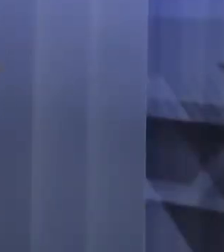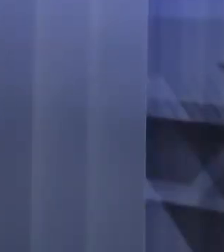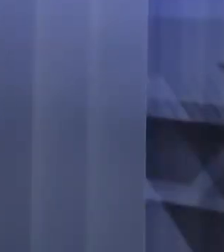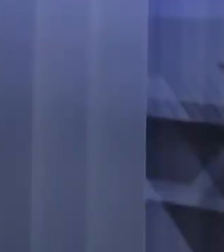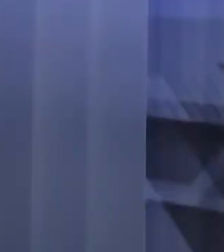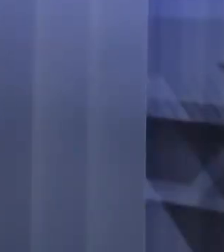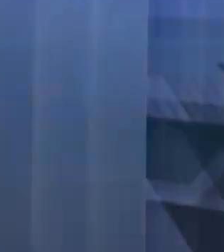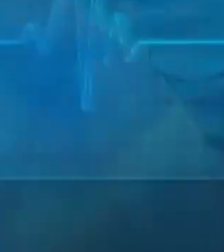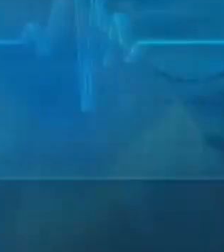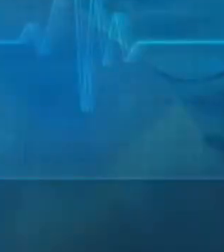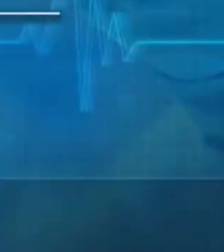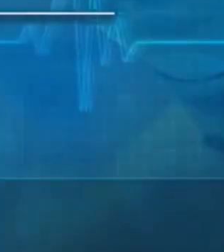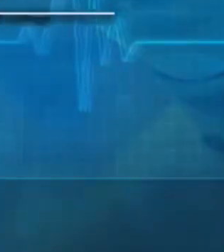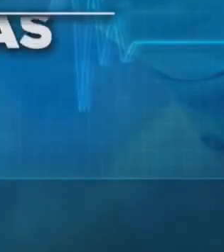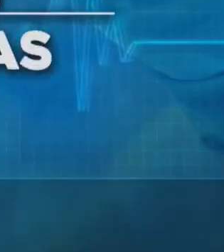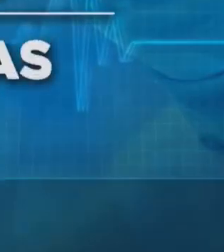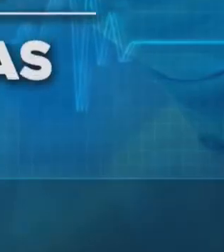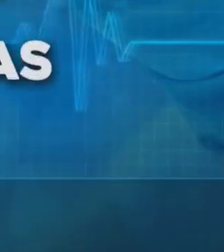Magallanes.